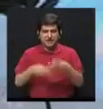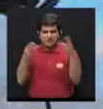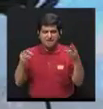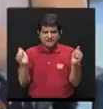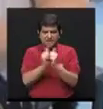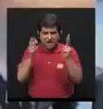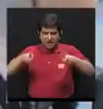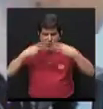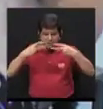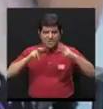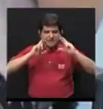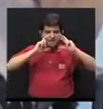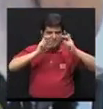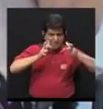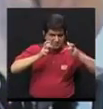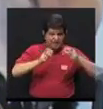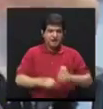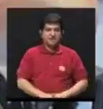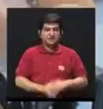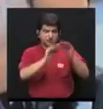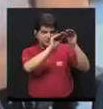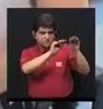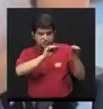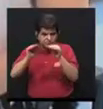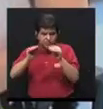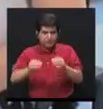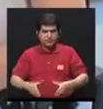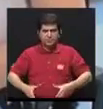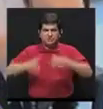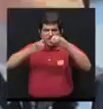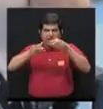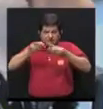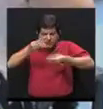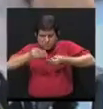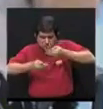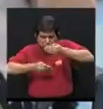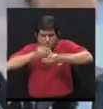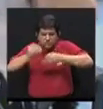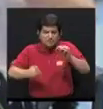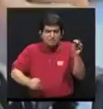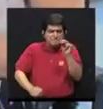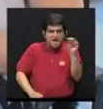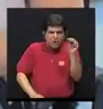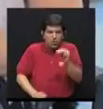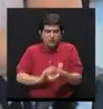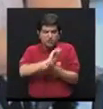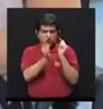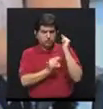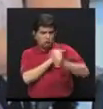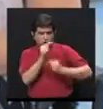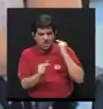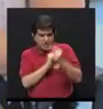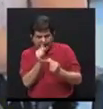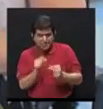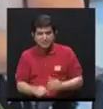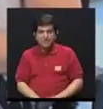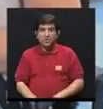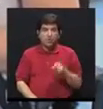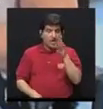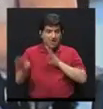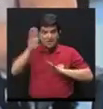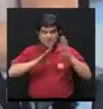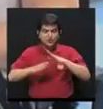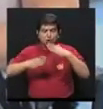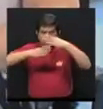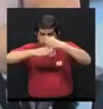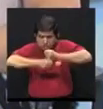maíz, las pasan por tanques de fermentación con microbios transgénicos, o sea, producto de biología sintética, y del